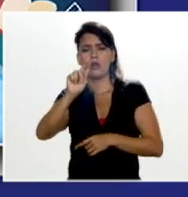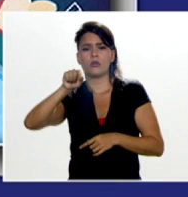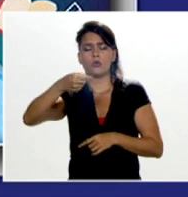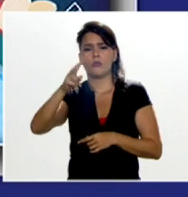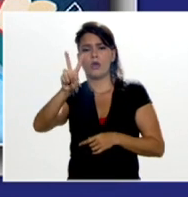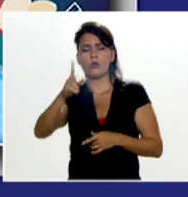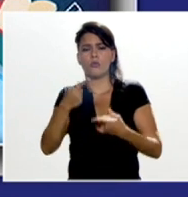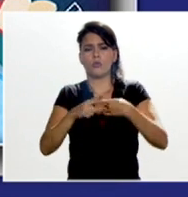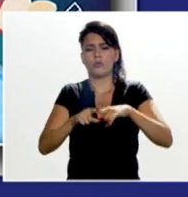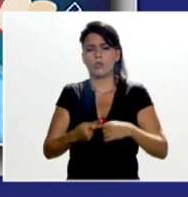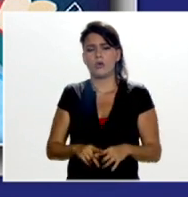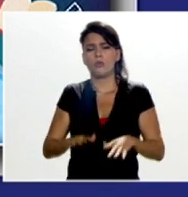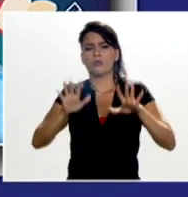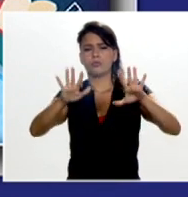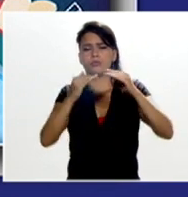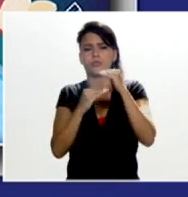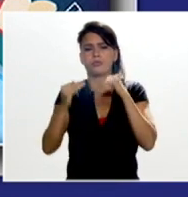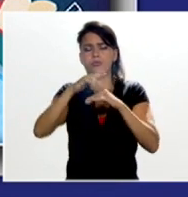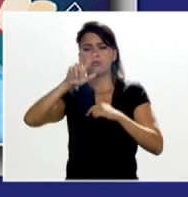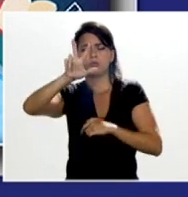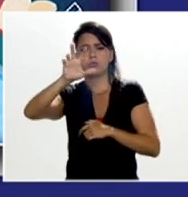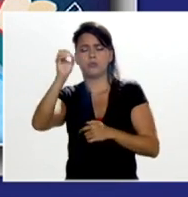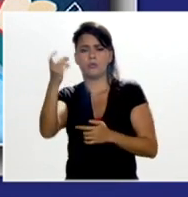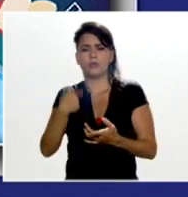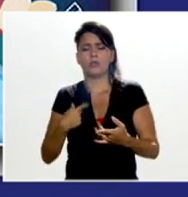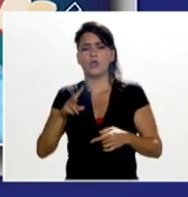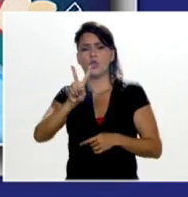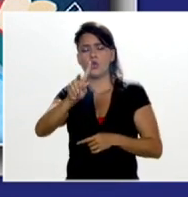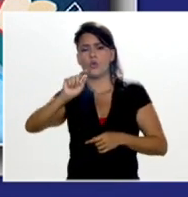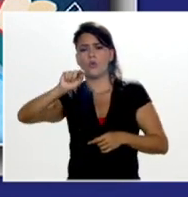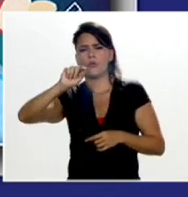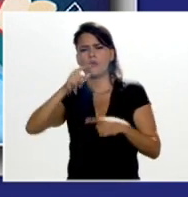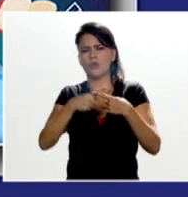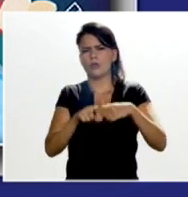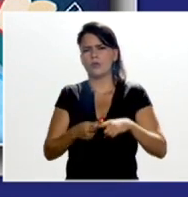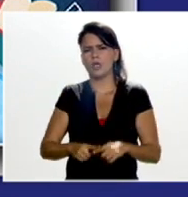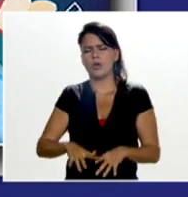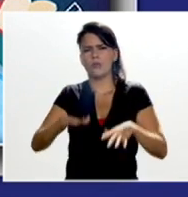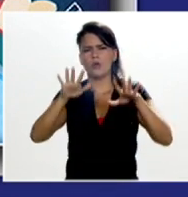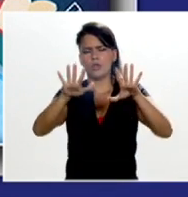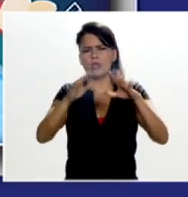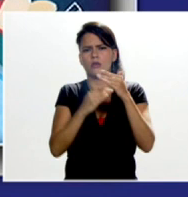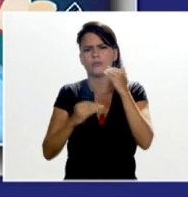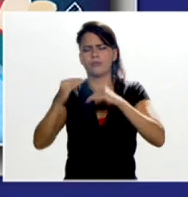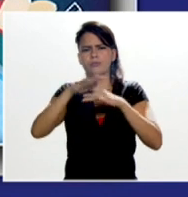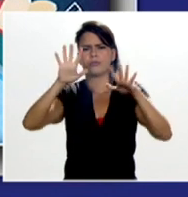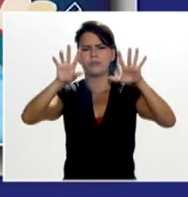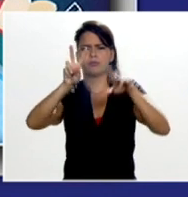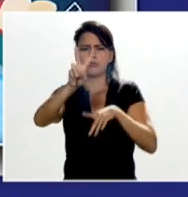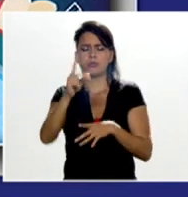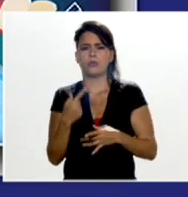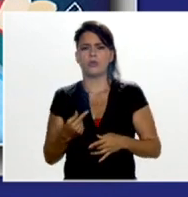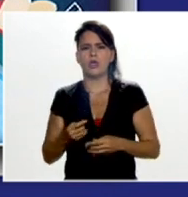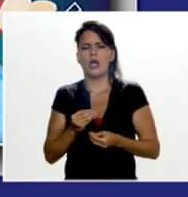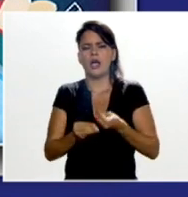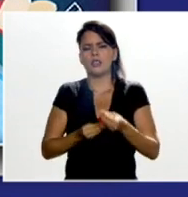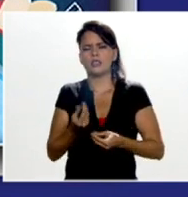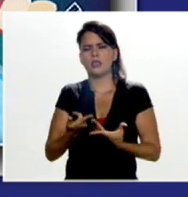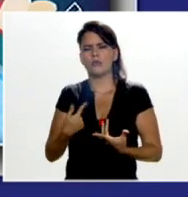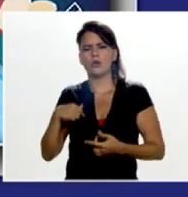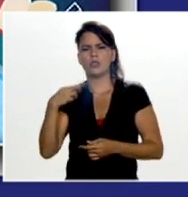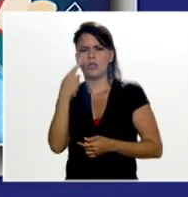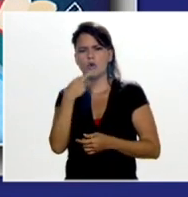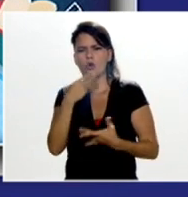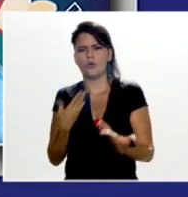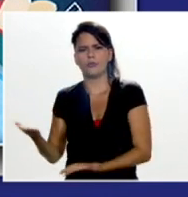30 entre 2 por 10 a la 12. Dividimos los coeficientes indicados en rojo.